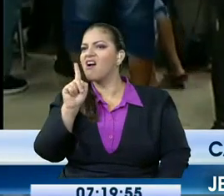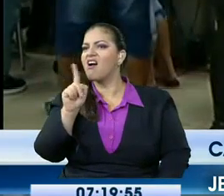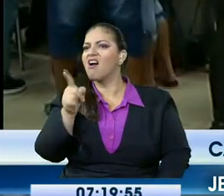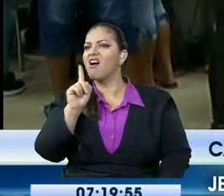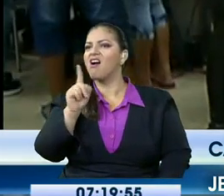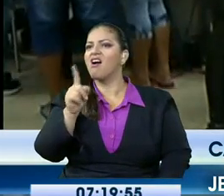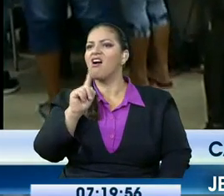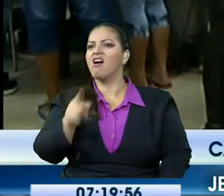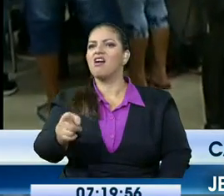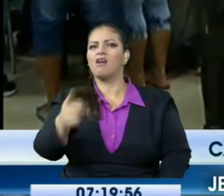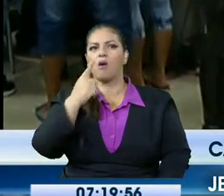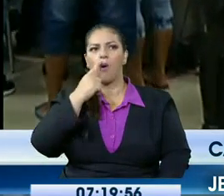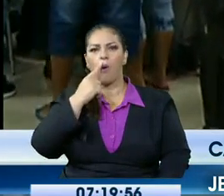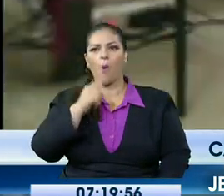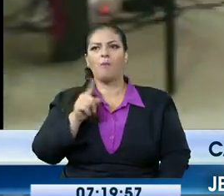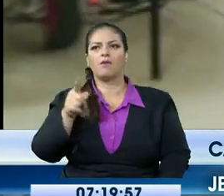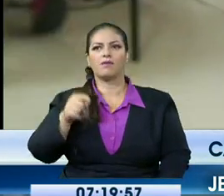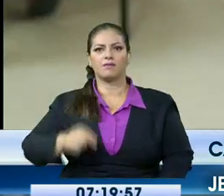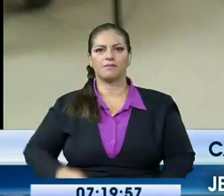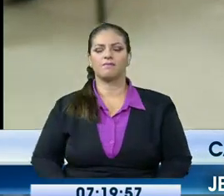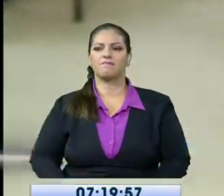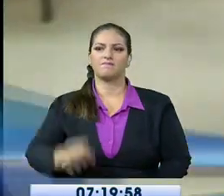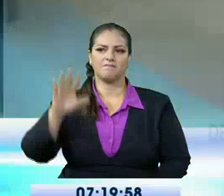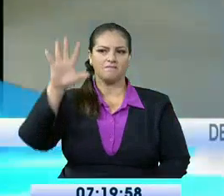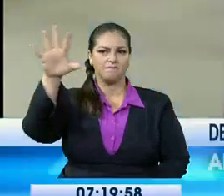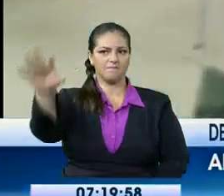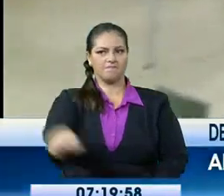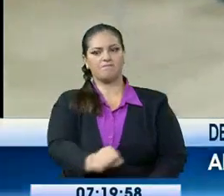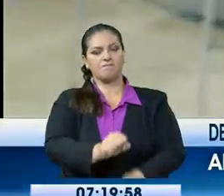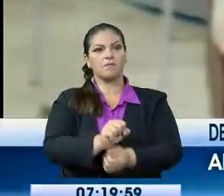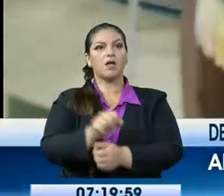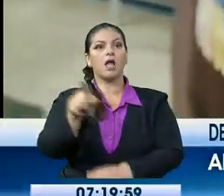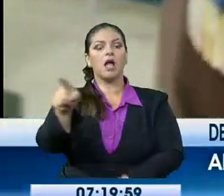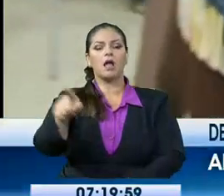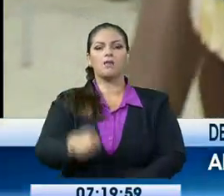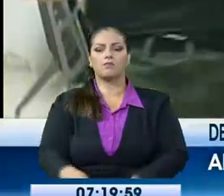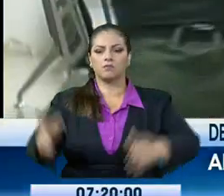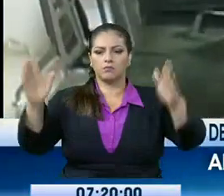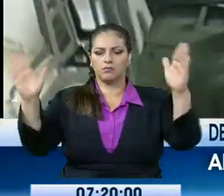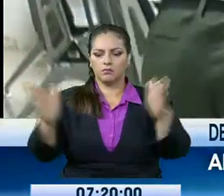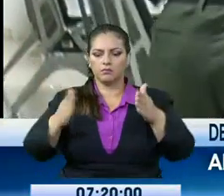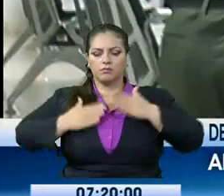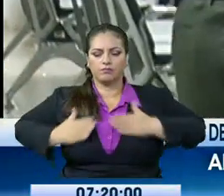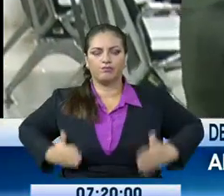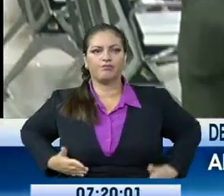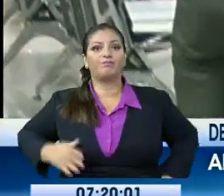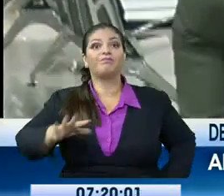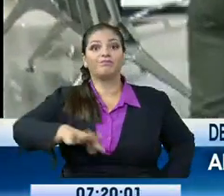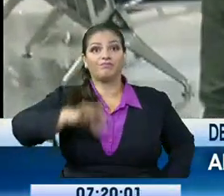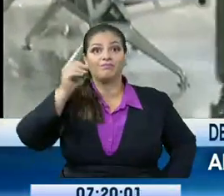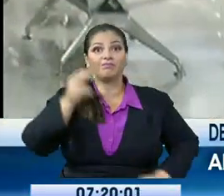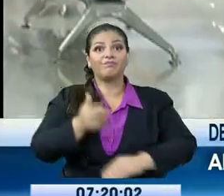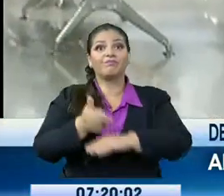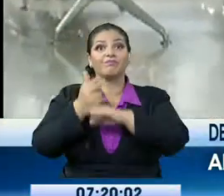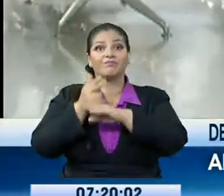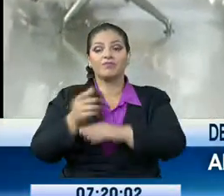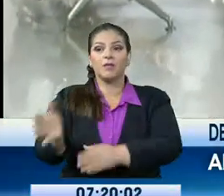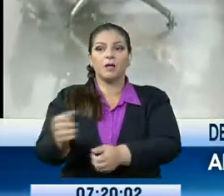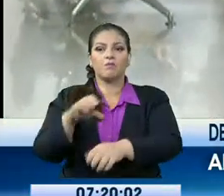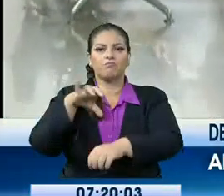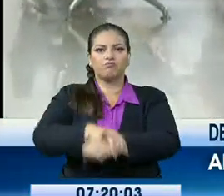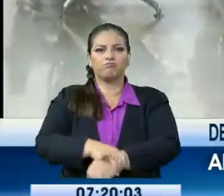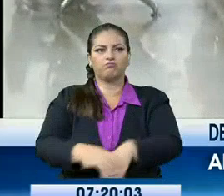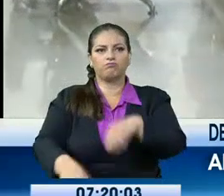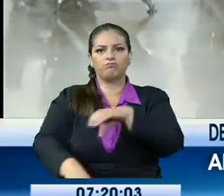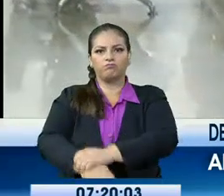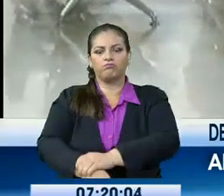la revisión pudieron percatarse de que el sujeto tenía un arma de fuego. Fue llevado hasta la fiscalía para profundizar las investigaciones. Al